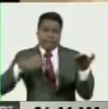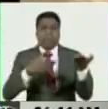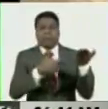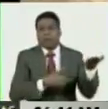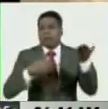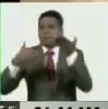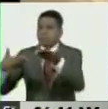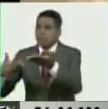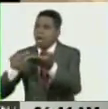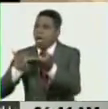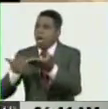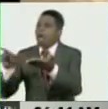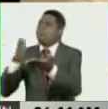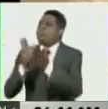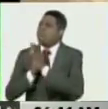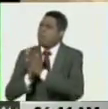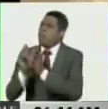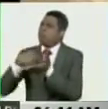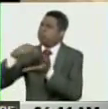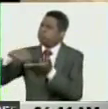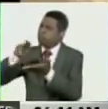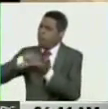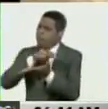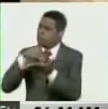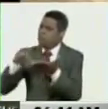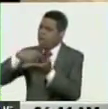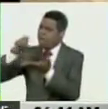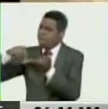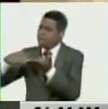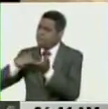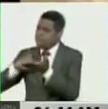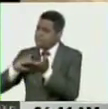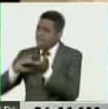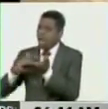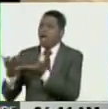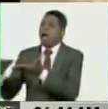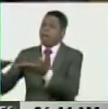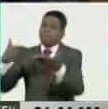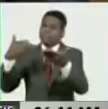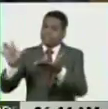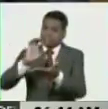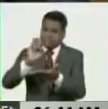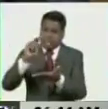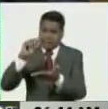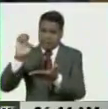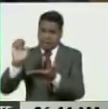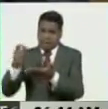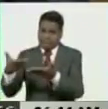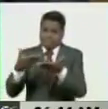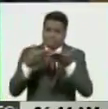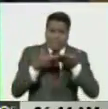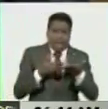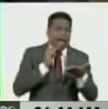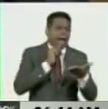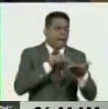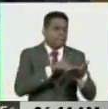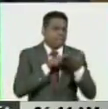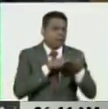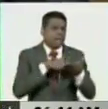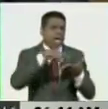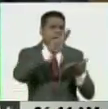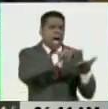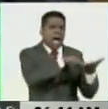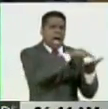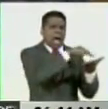ciertamente si procede o no esa impugnación. Ahora, si los partidos no consiguen el número de firmas en estos